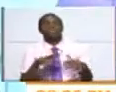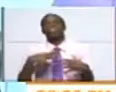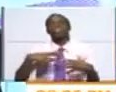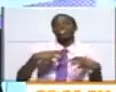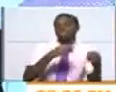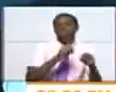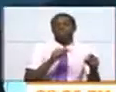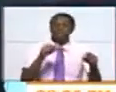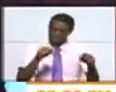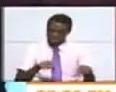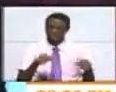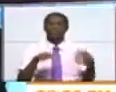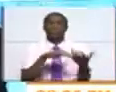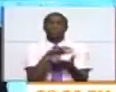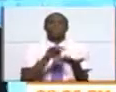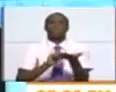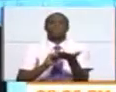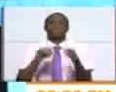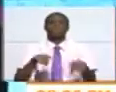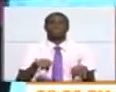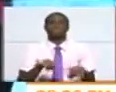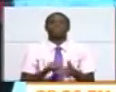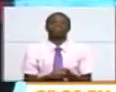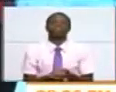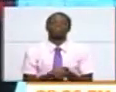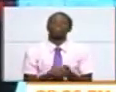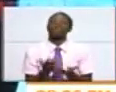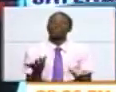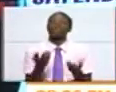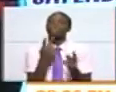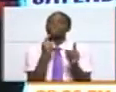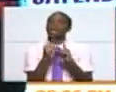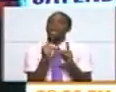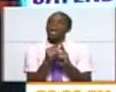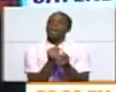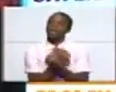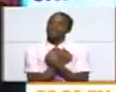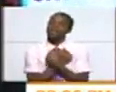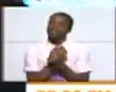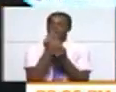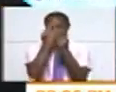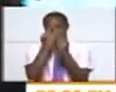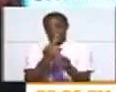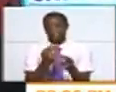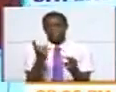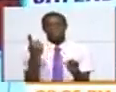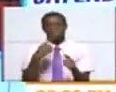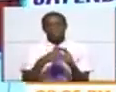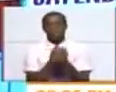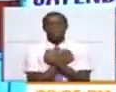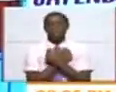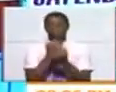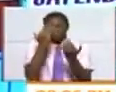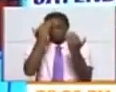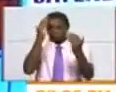problemas los resolvemos entre nosotros. Con la palabra, con el cariño, con el respeto y con el amor. Chao.